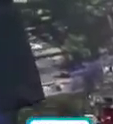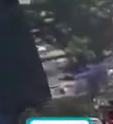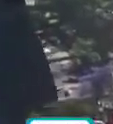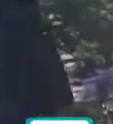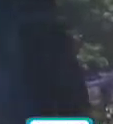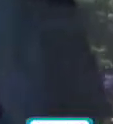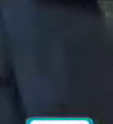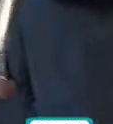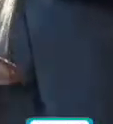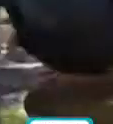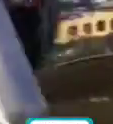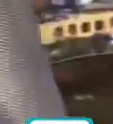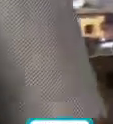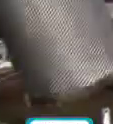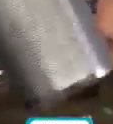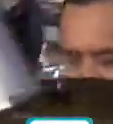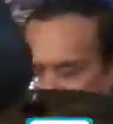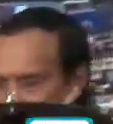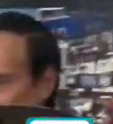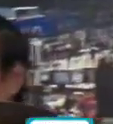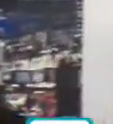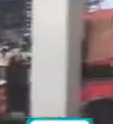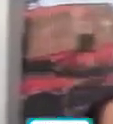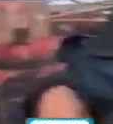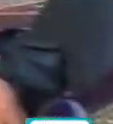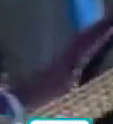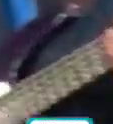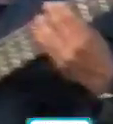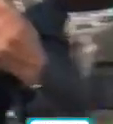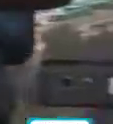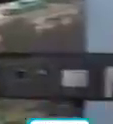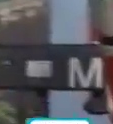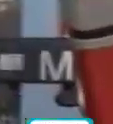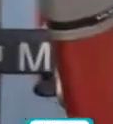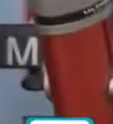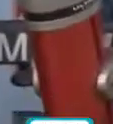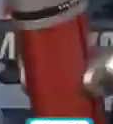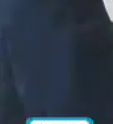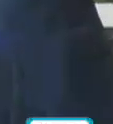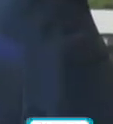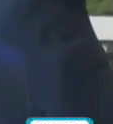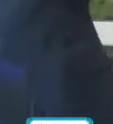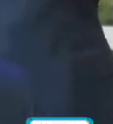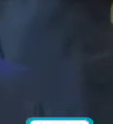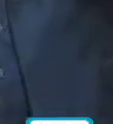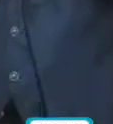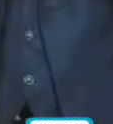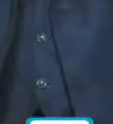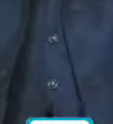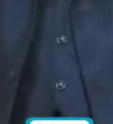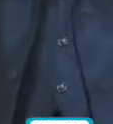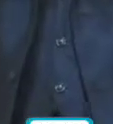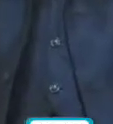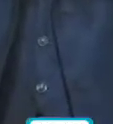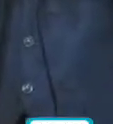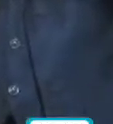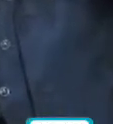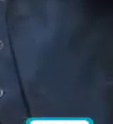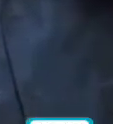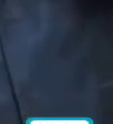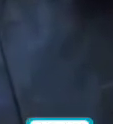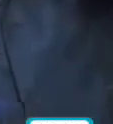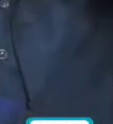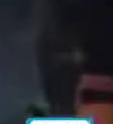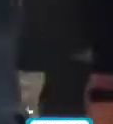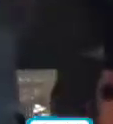tanto, que me estoy volviendo loco. Es un amor infinito el que tú en mí